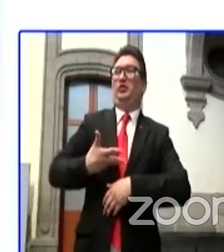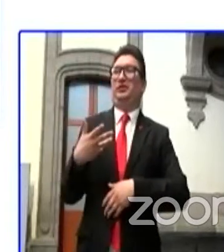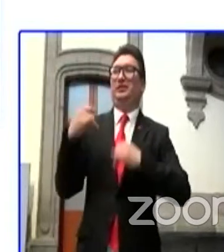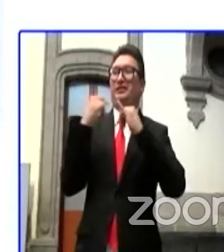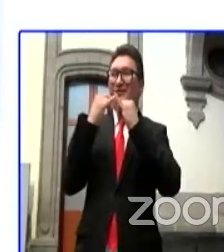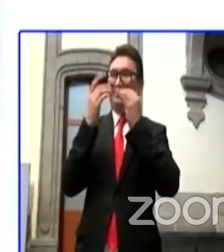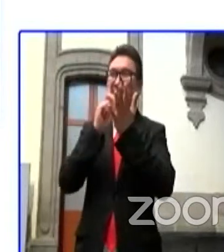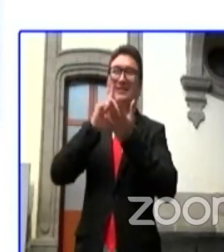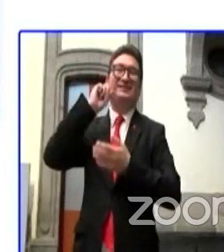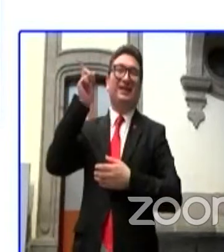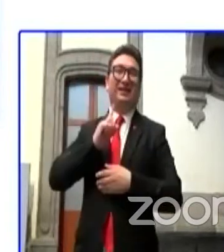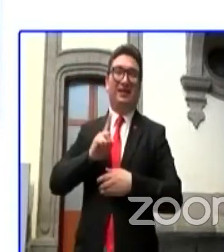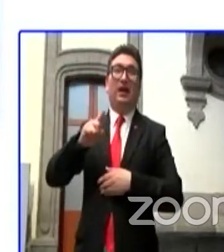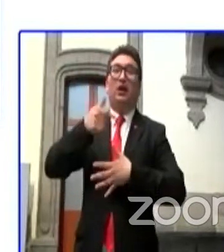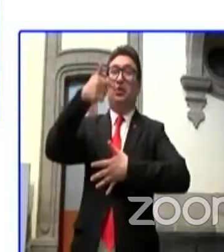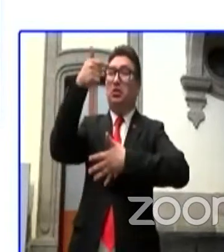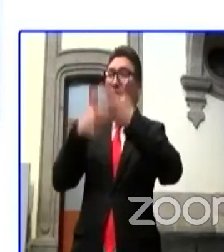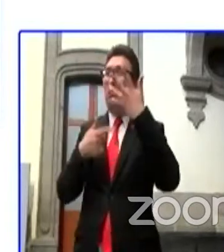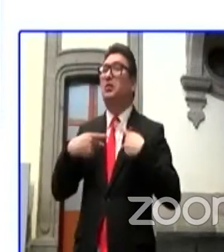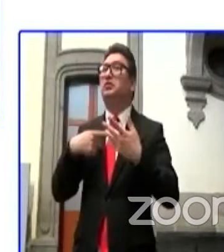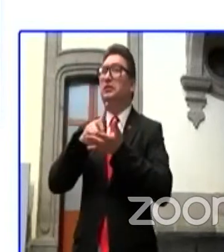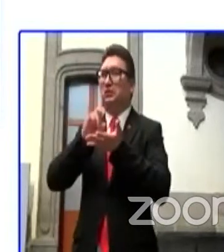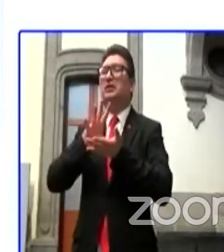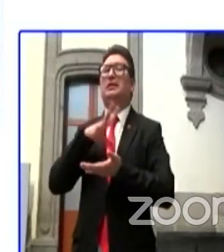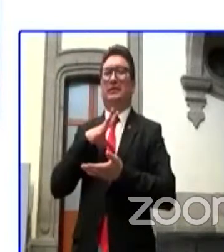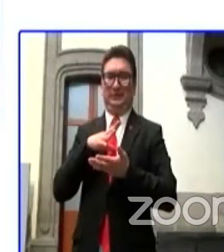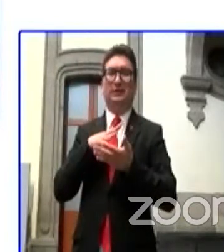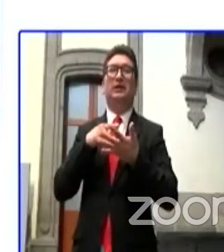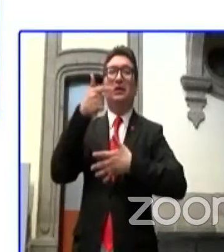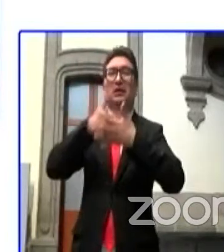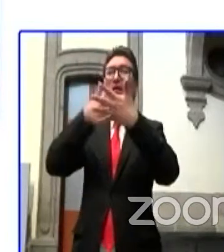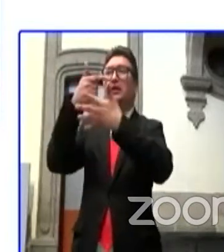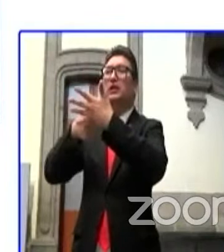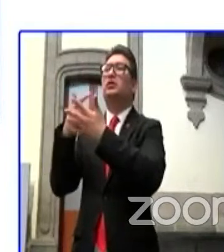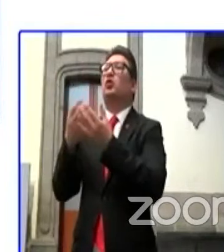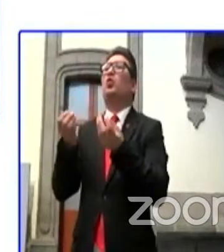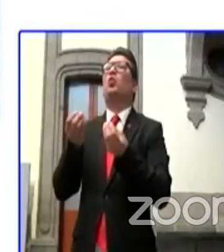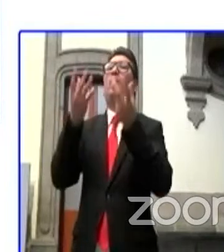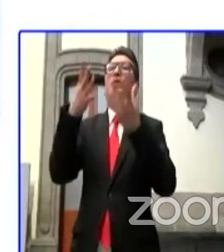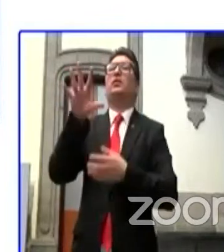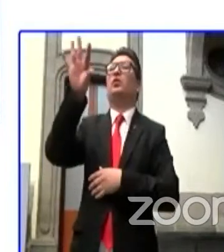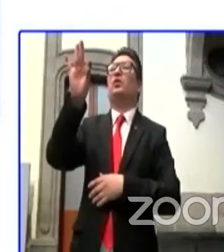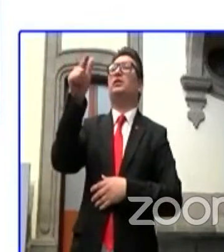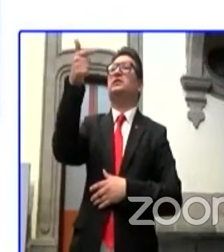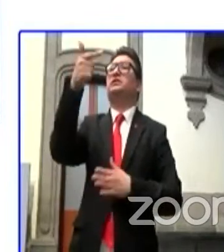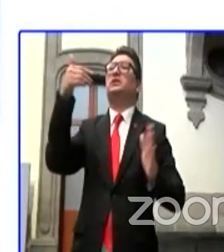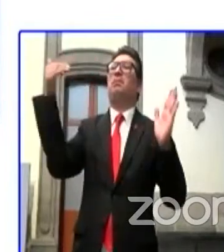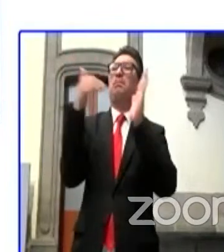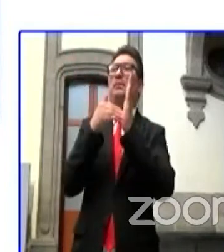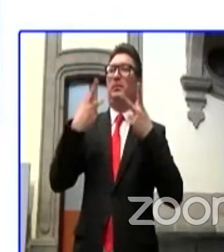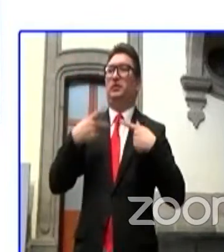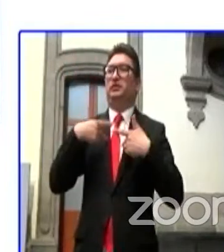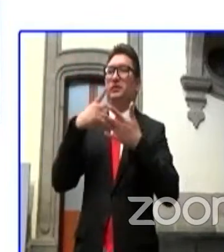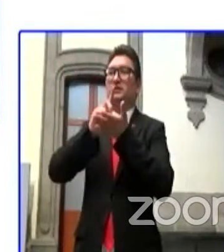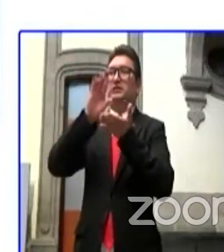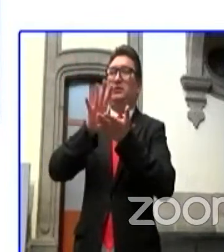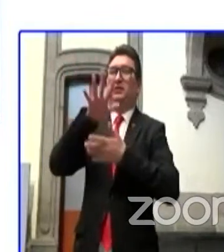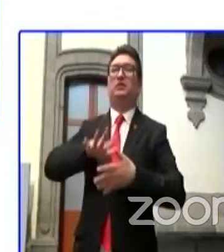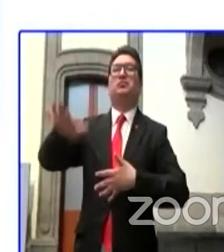tenemos un padrón de las personas con discapacidad. Tenemos un registro de cerca de 47,000 personas registradas en el